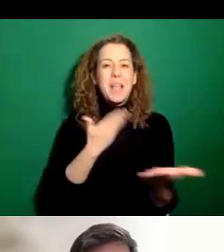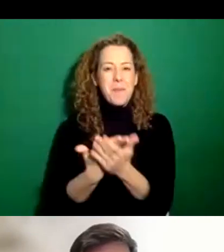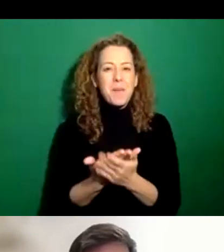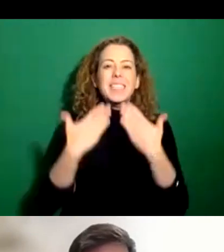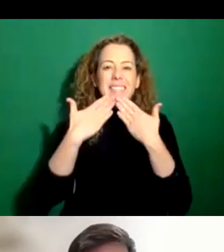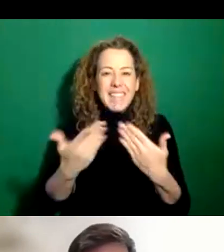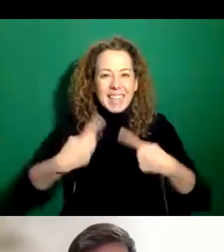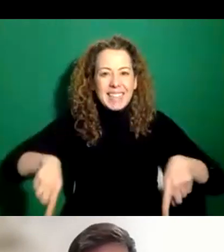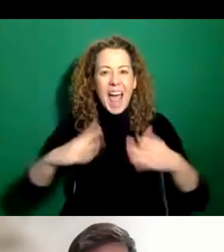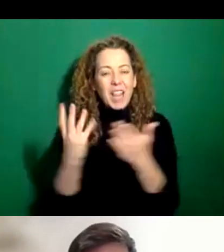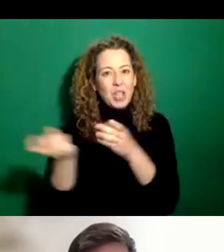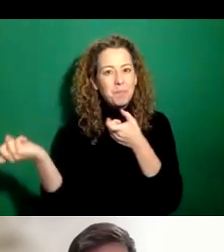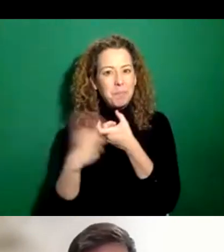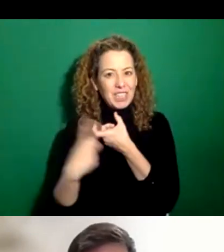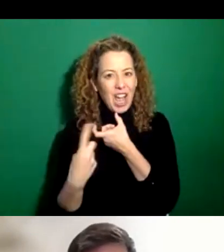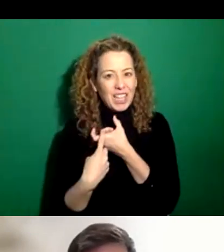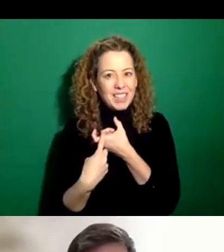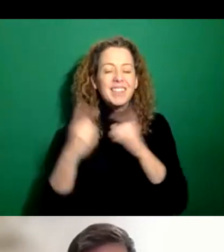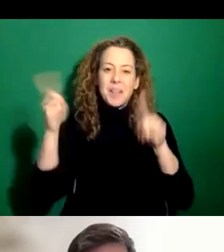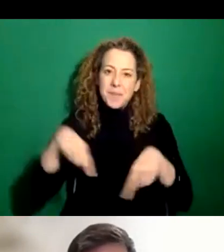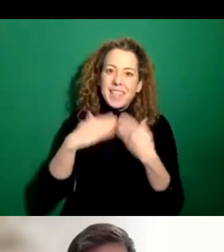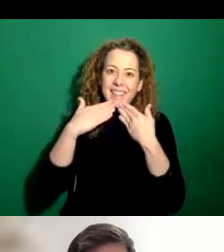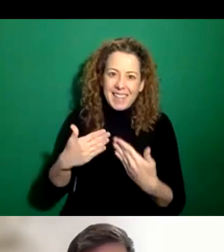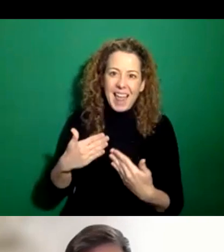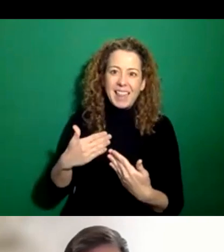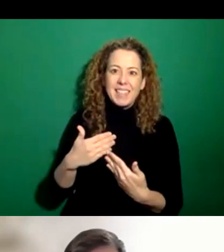Muchísimas gracias a todos los asistentes y, por supuesto,